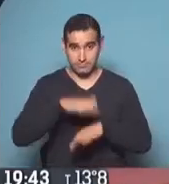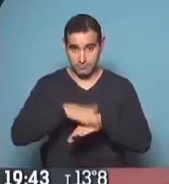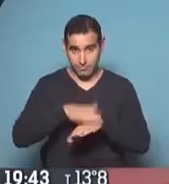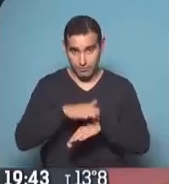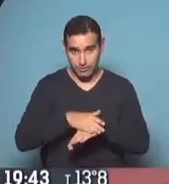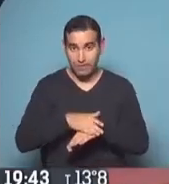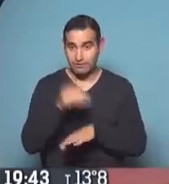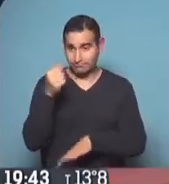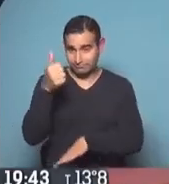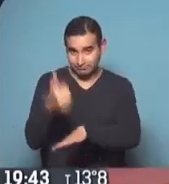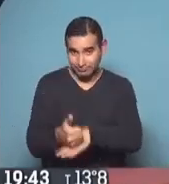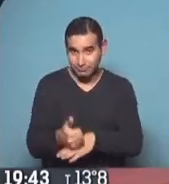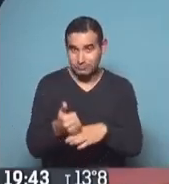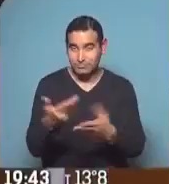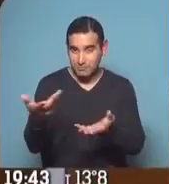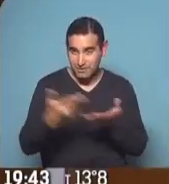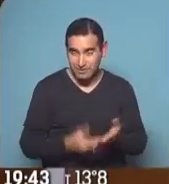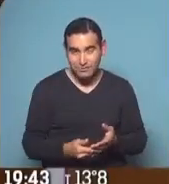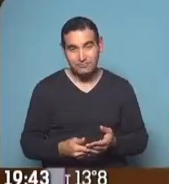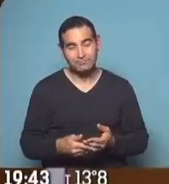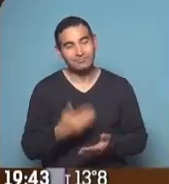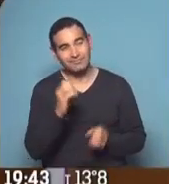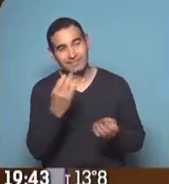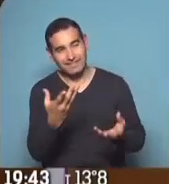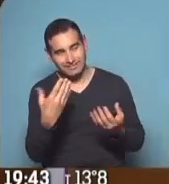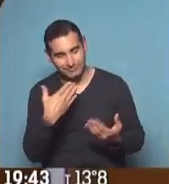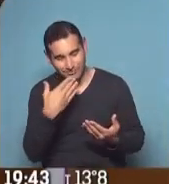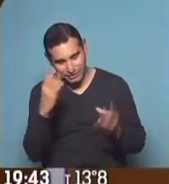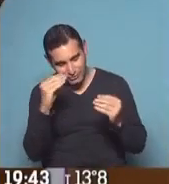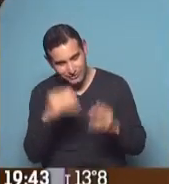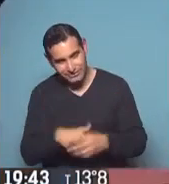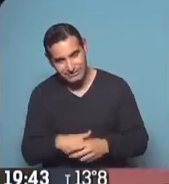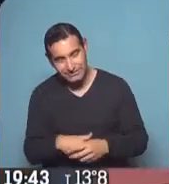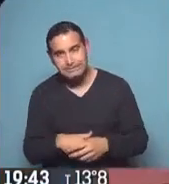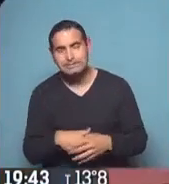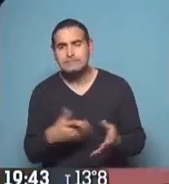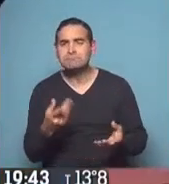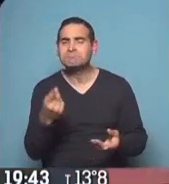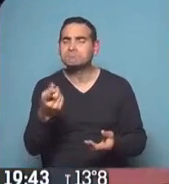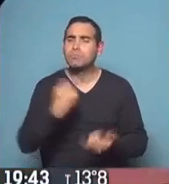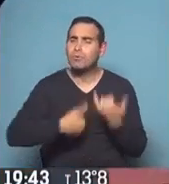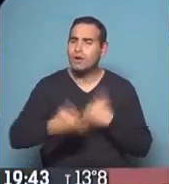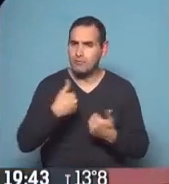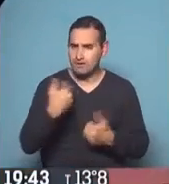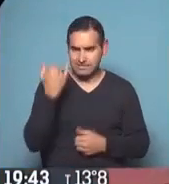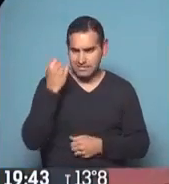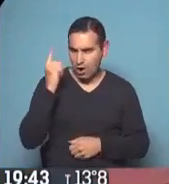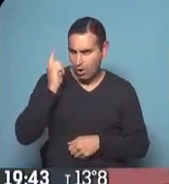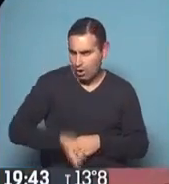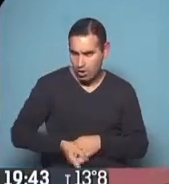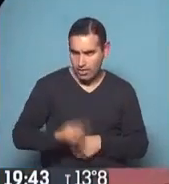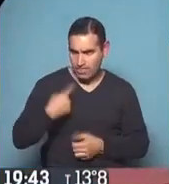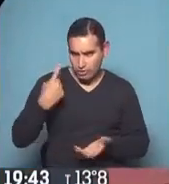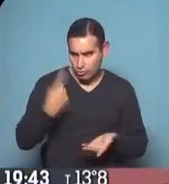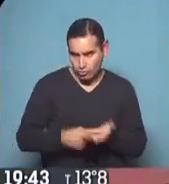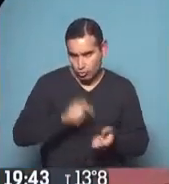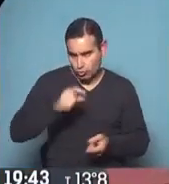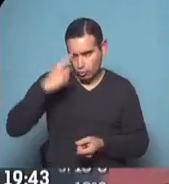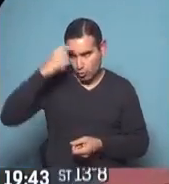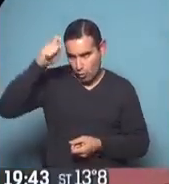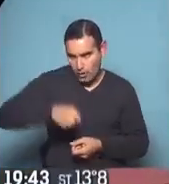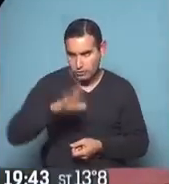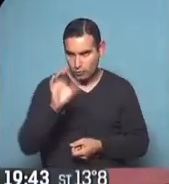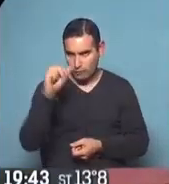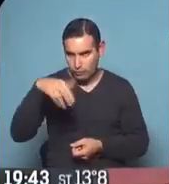concreto está con nosotros bienvenido a la luz qué tal cómo están buenas noches viene es como si éste ustedes ya recibieron la orden esto es una decisión del juego radio